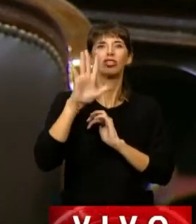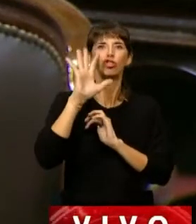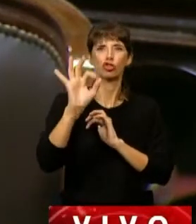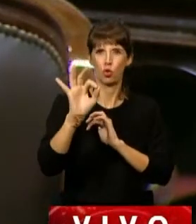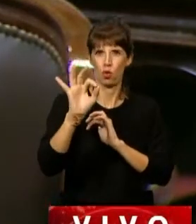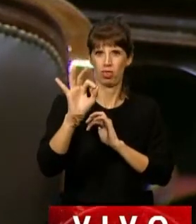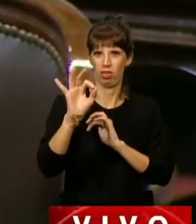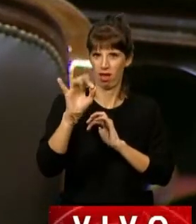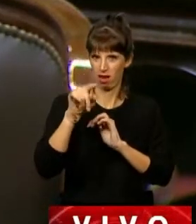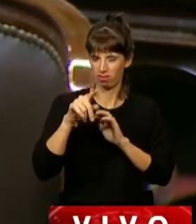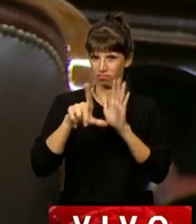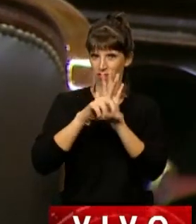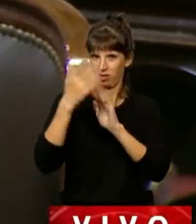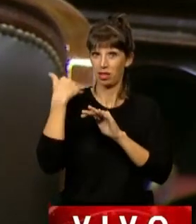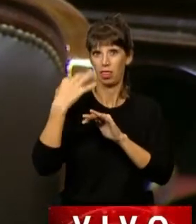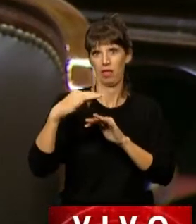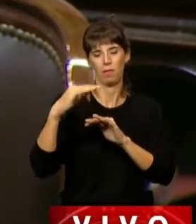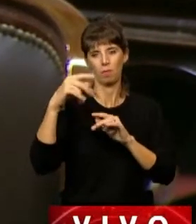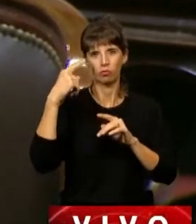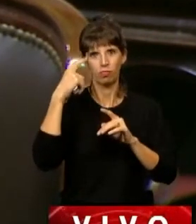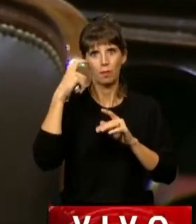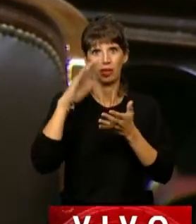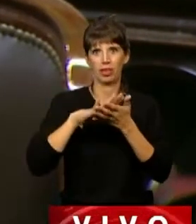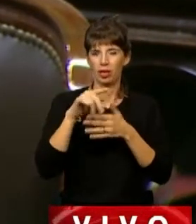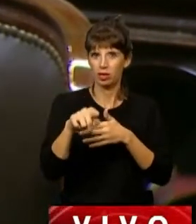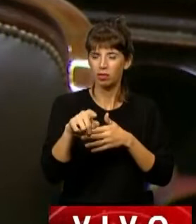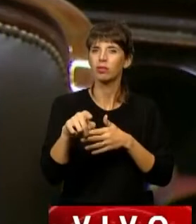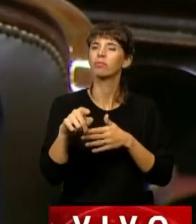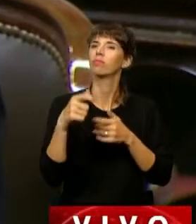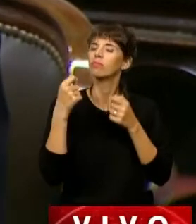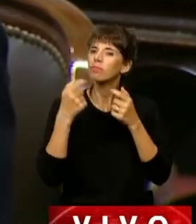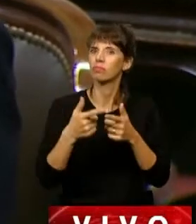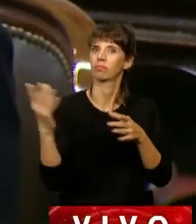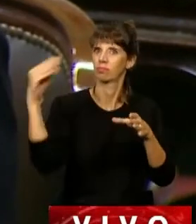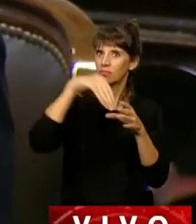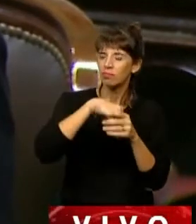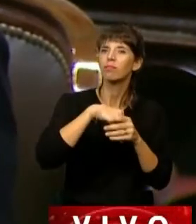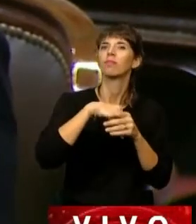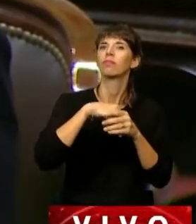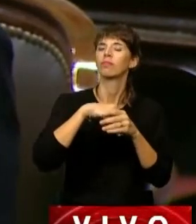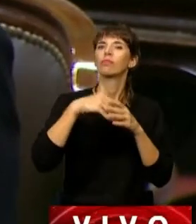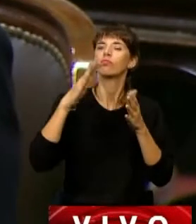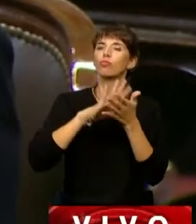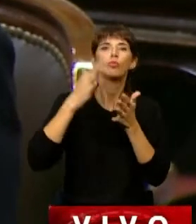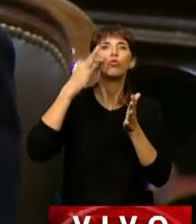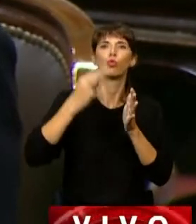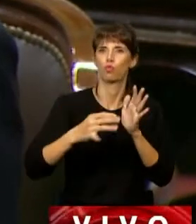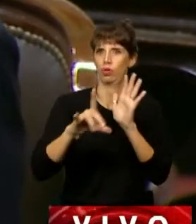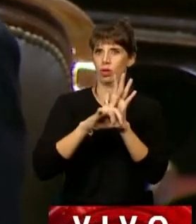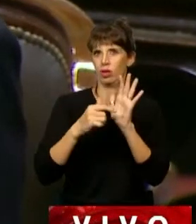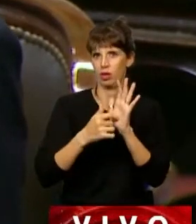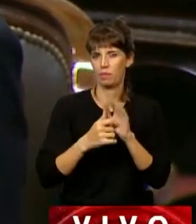27.350 y tenemos que asegurar la participación tanto en la reglamentación como en la implementación de esta